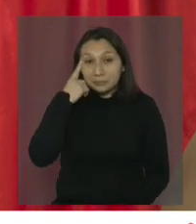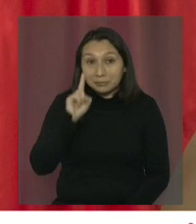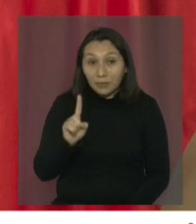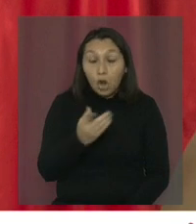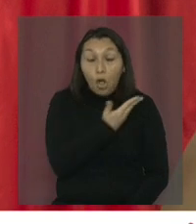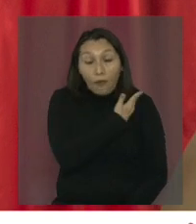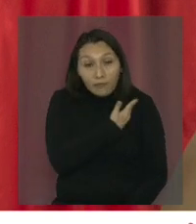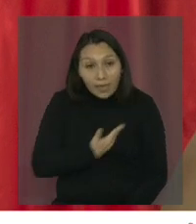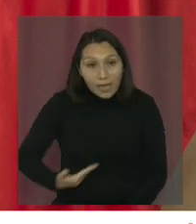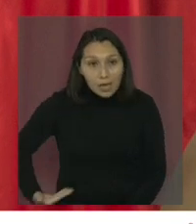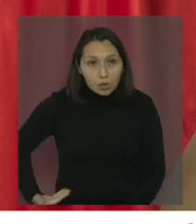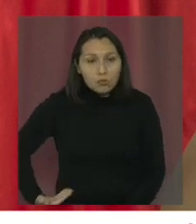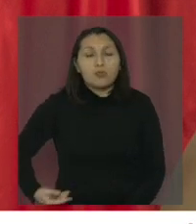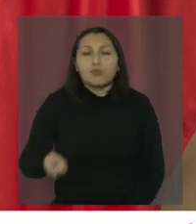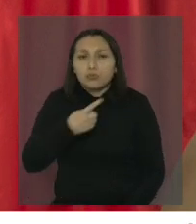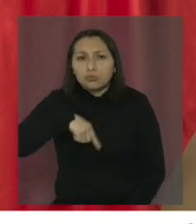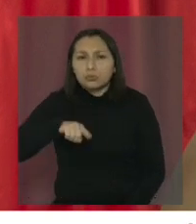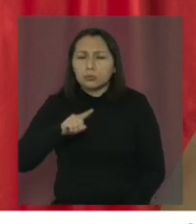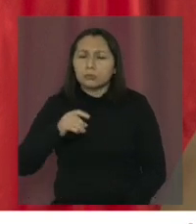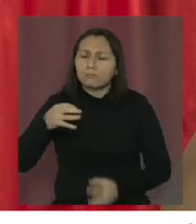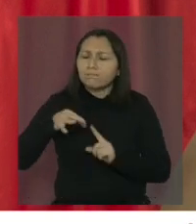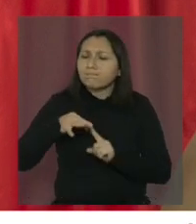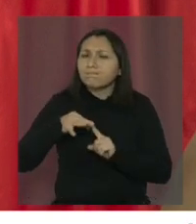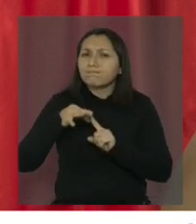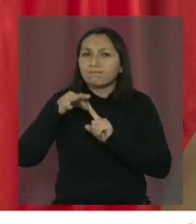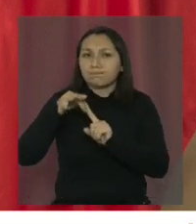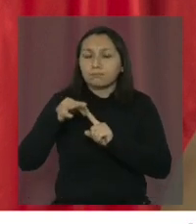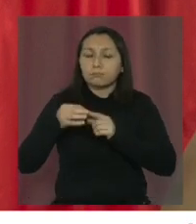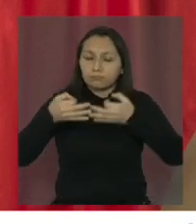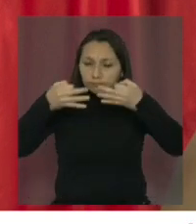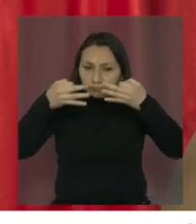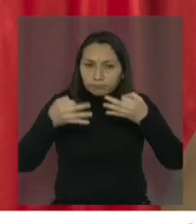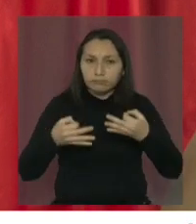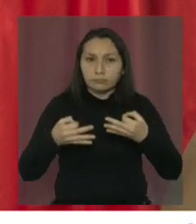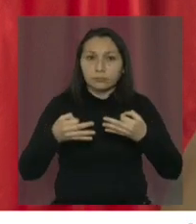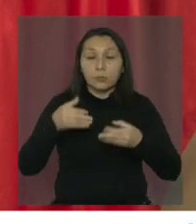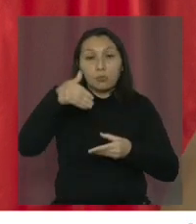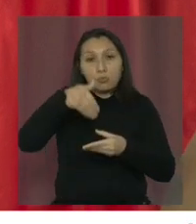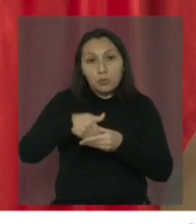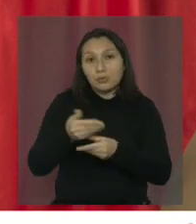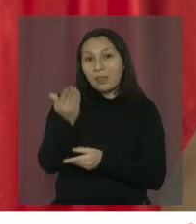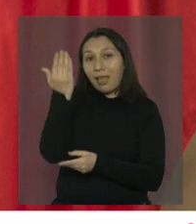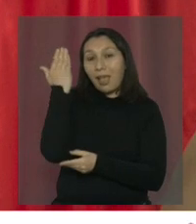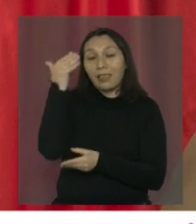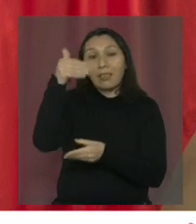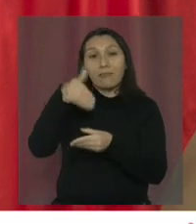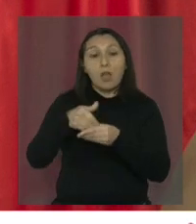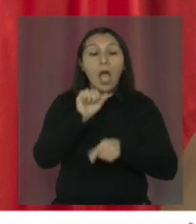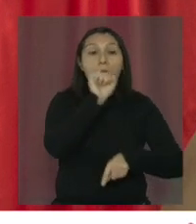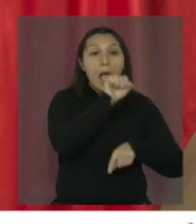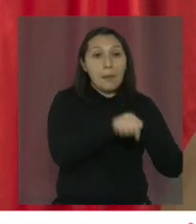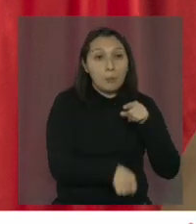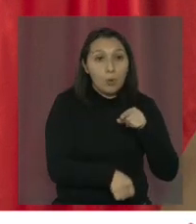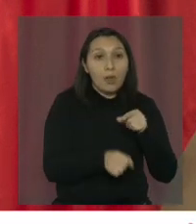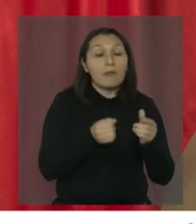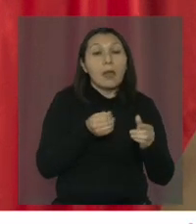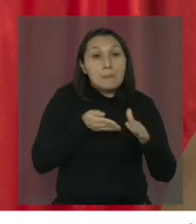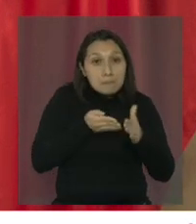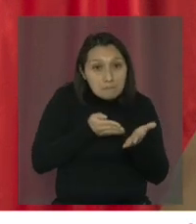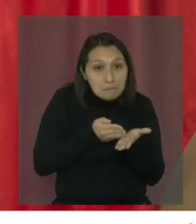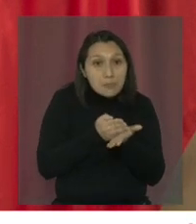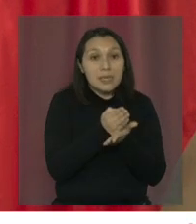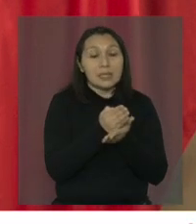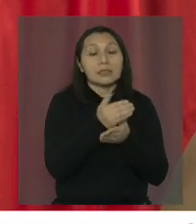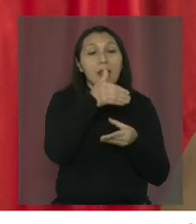gobierno nuestro principal foco es garantizar que el proceso que se votó a través de la prueba del plebiscito de entrada